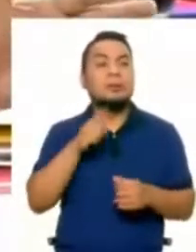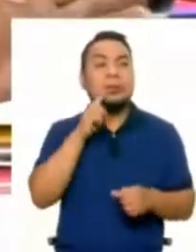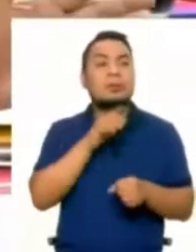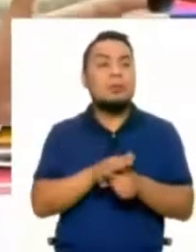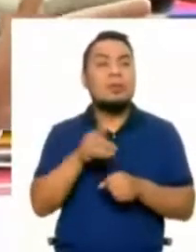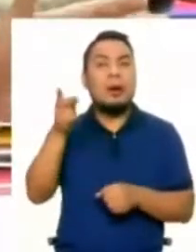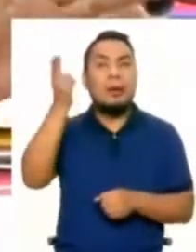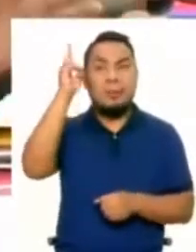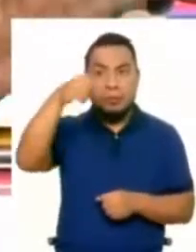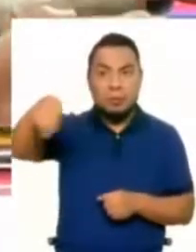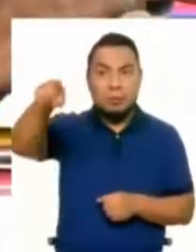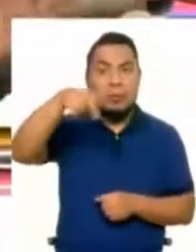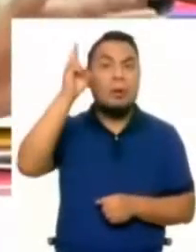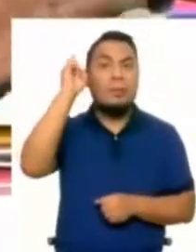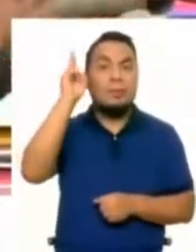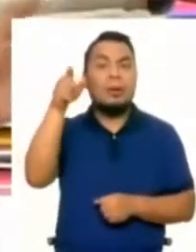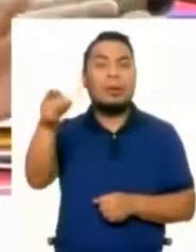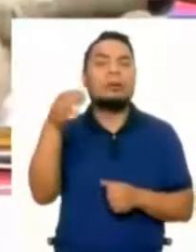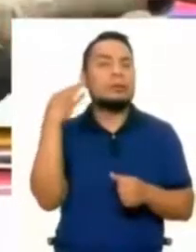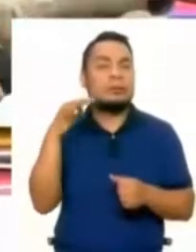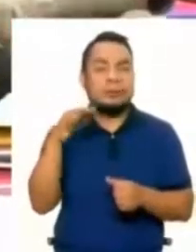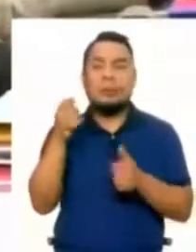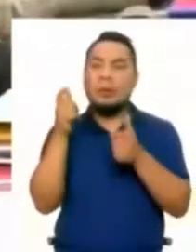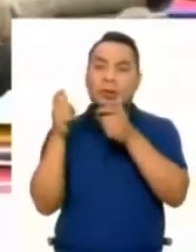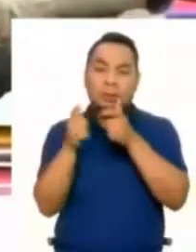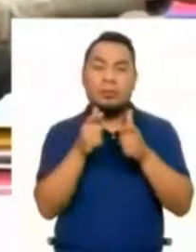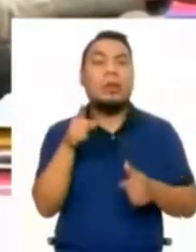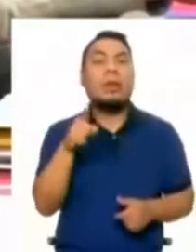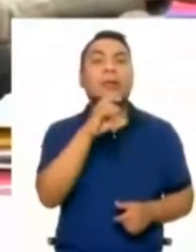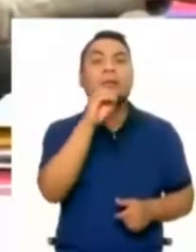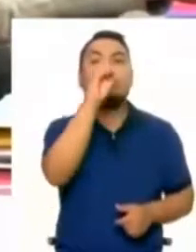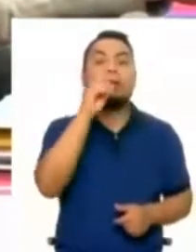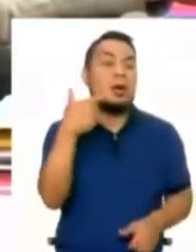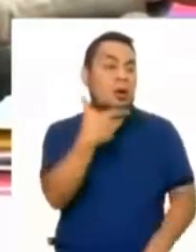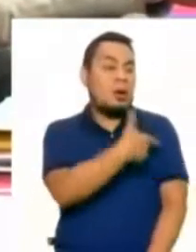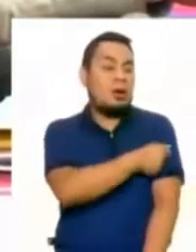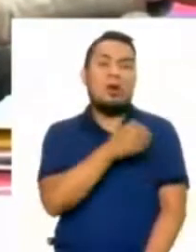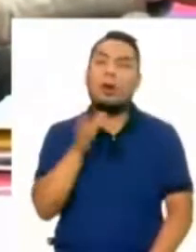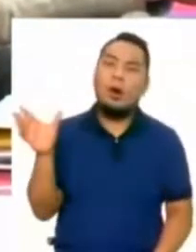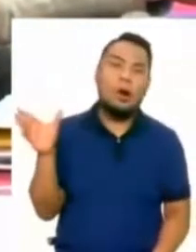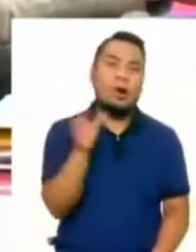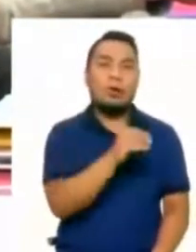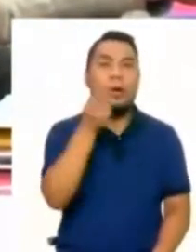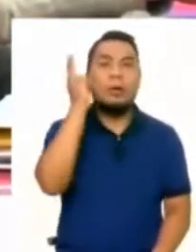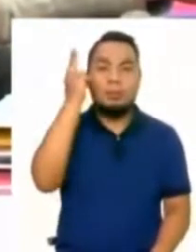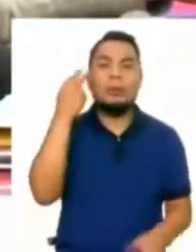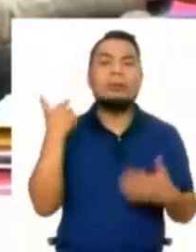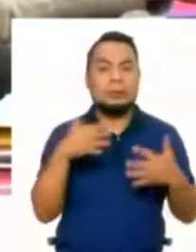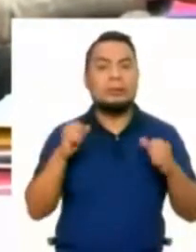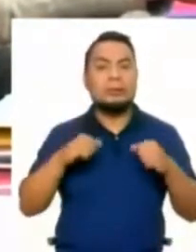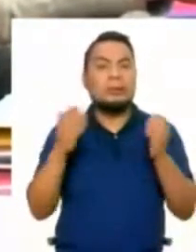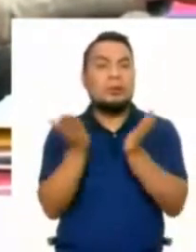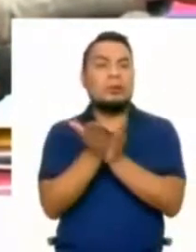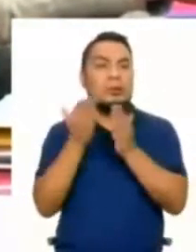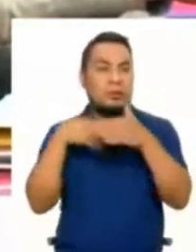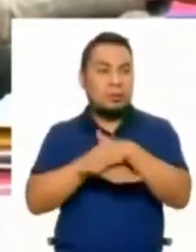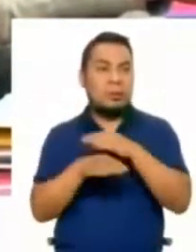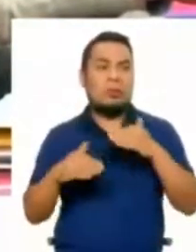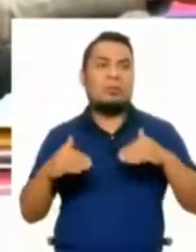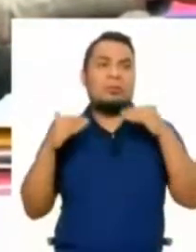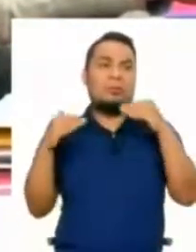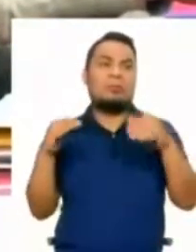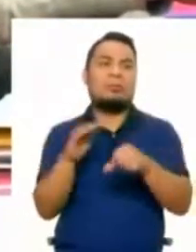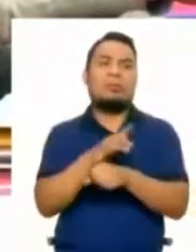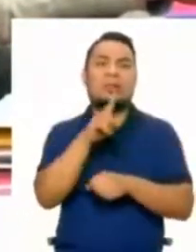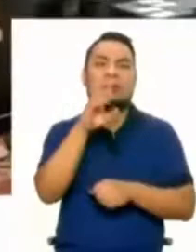que los maestros se vacunen al 100%. Nosotros no tenemos problemas porque ahí hemos alcanzado cifras ya